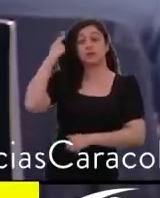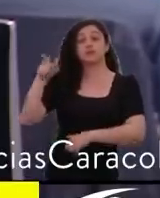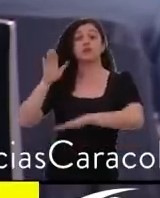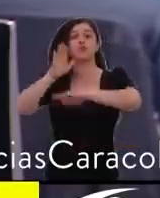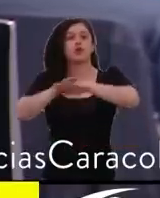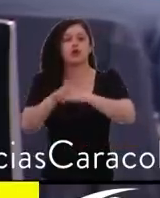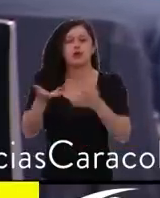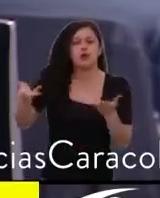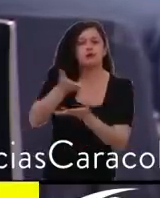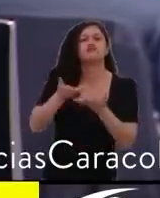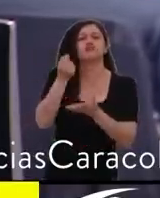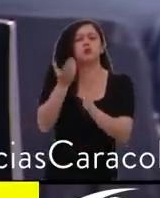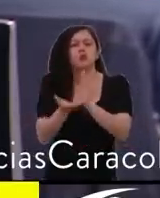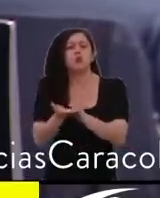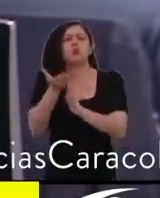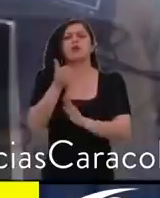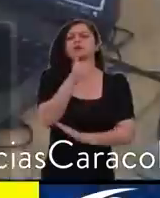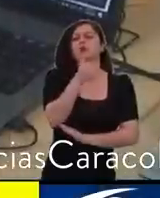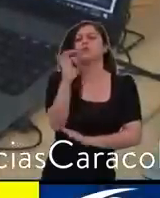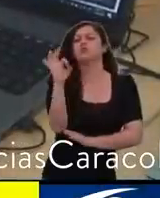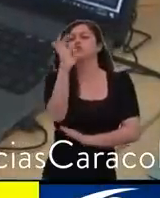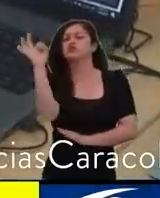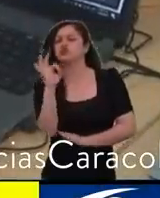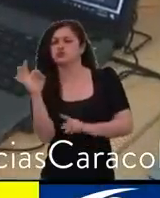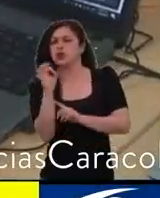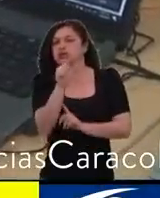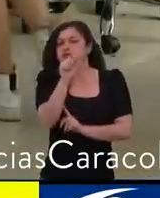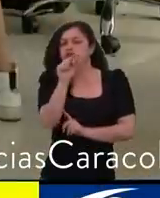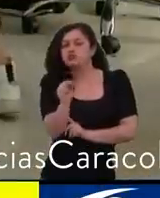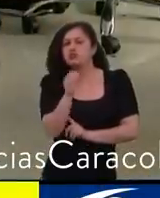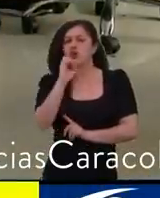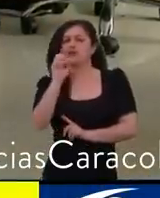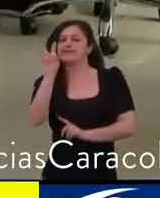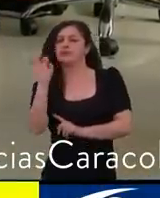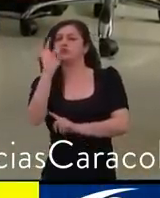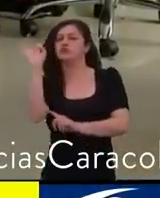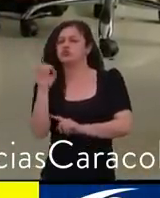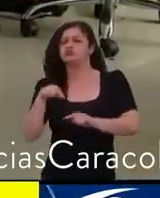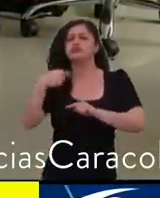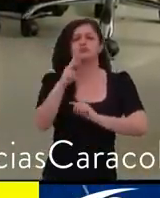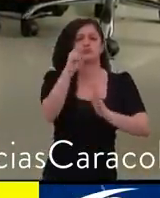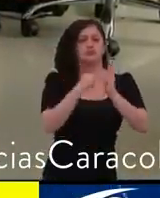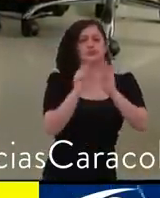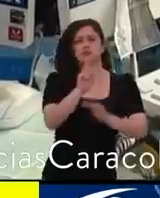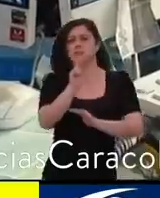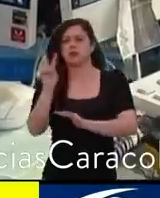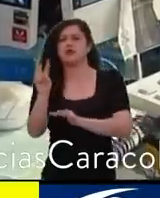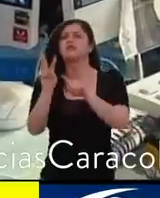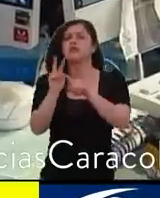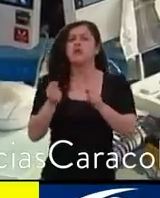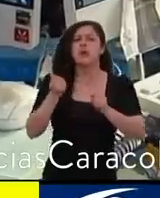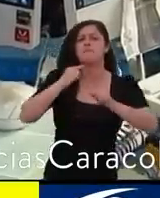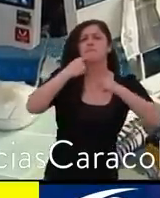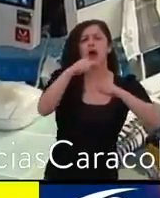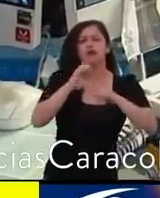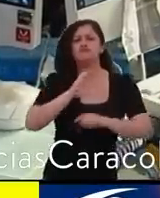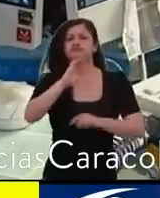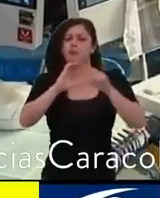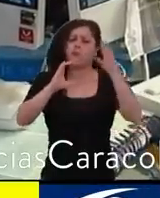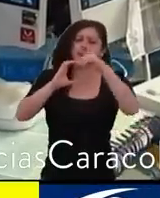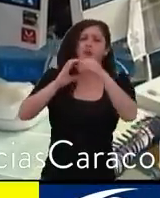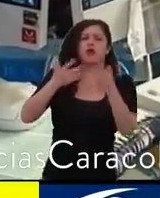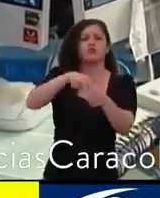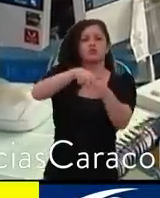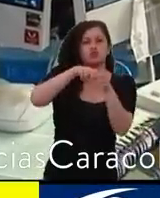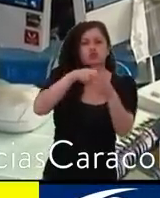del salario mínimo sea de 10,07% para el 2022, un aumento que sin el auxilio de transporte llega al millón de